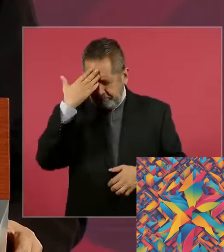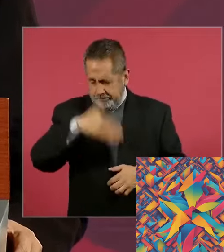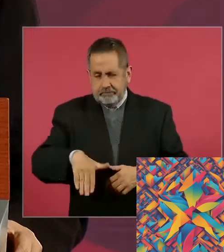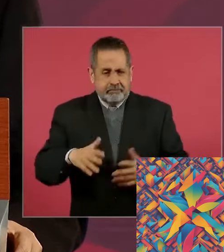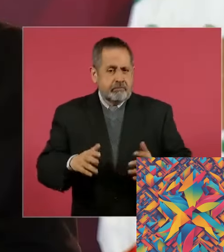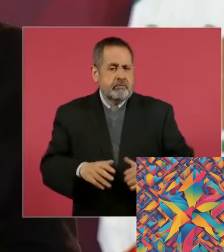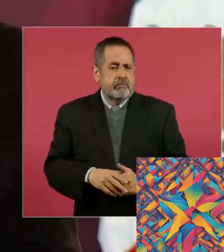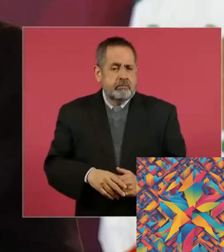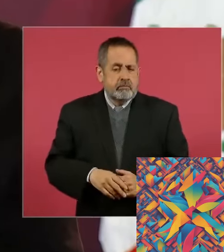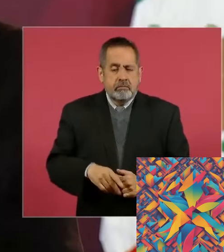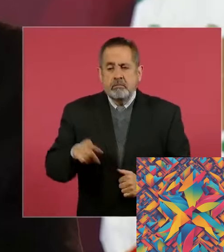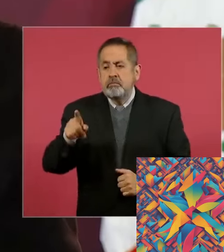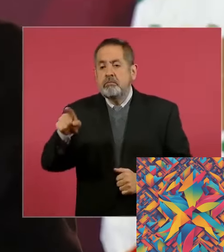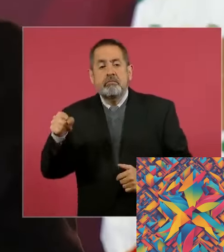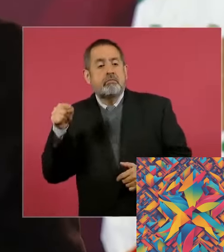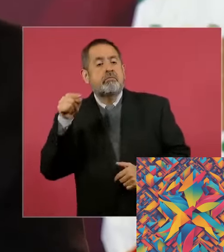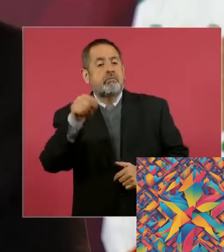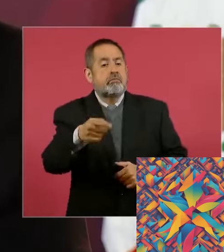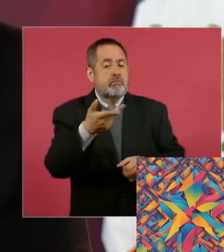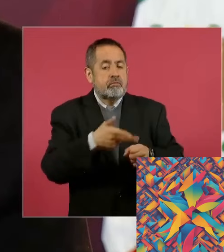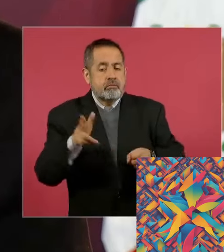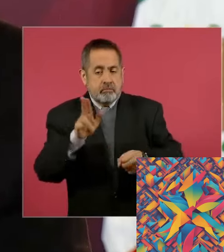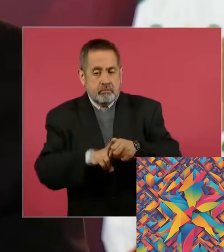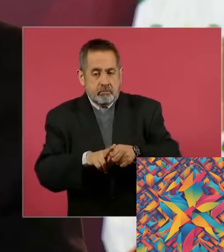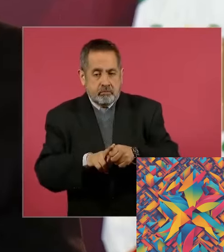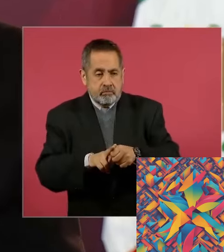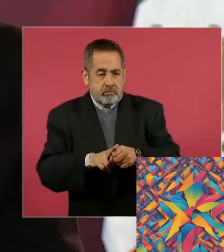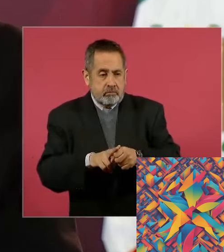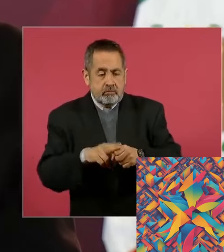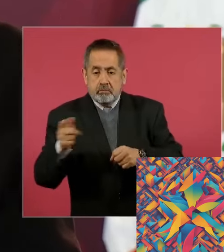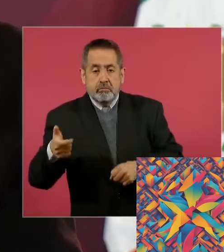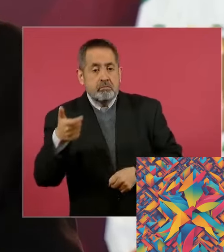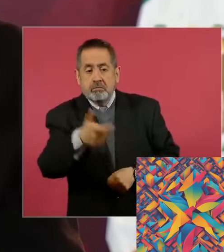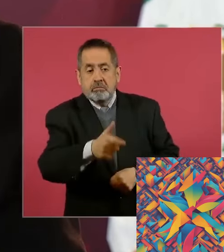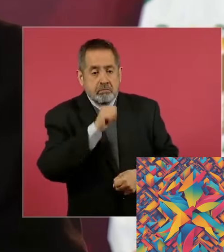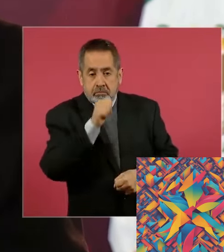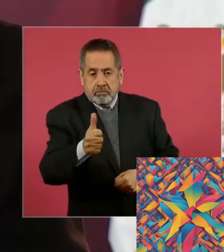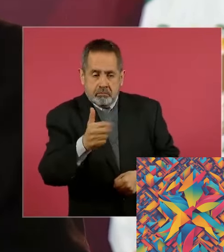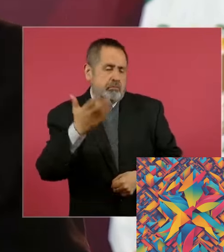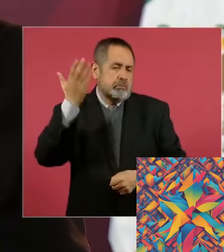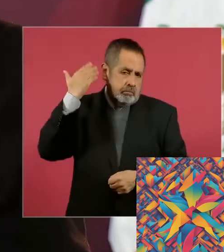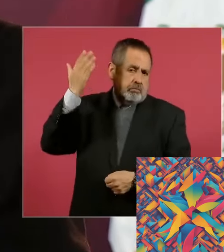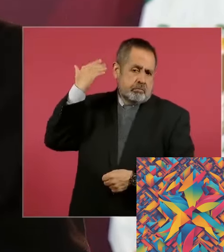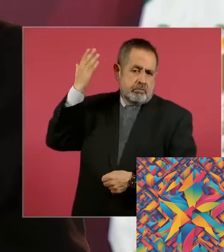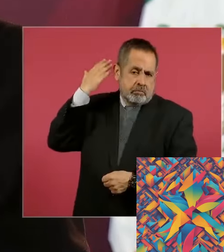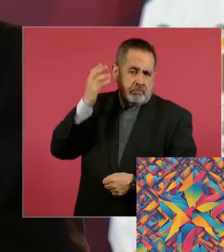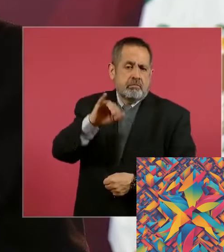ciudadana y la democracia. ¡Viva la era digital y la conexión que nos une a todos!